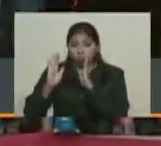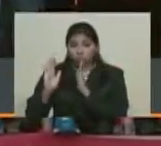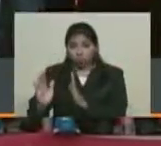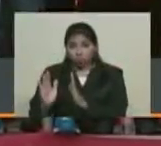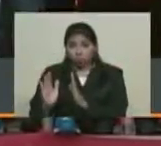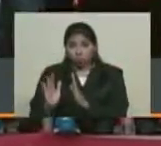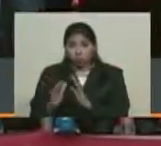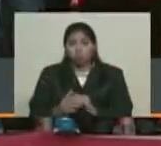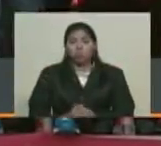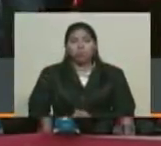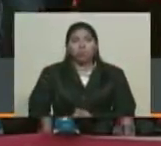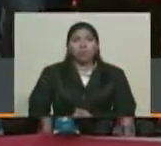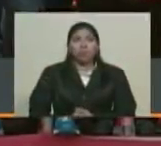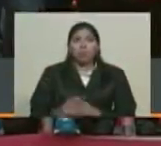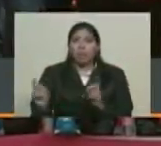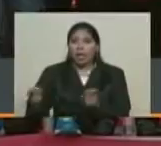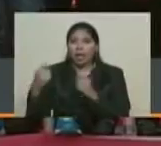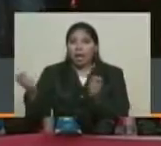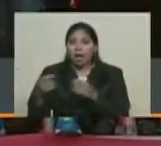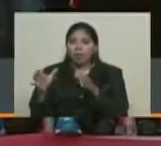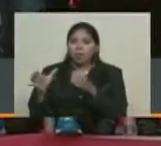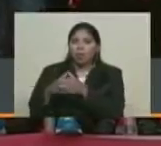compañeros de los comandos de campaña,